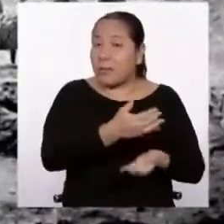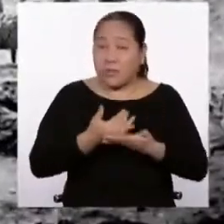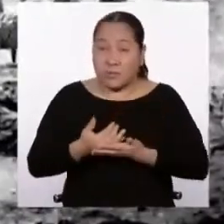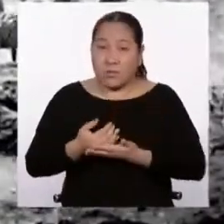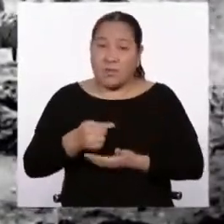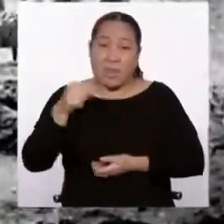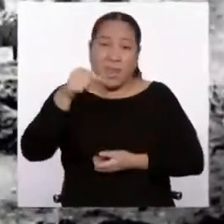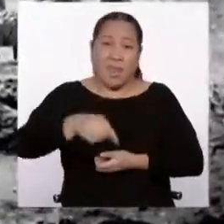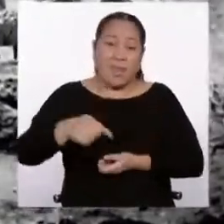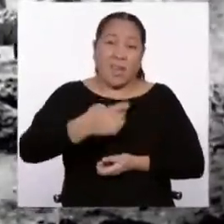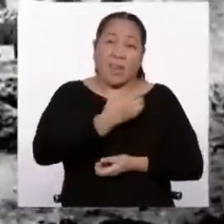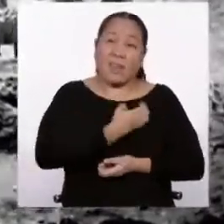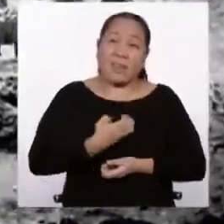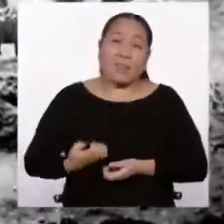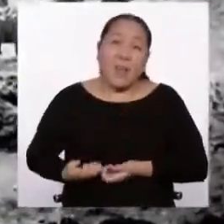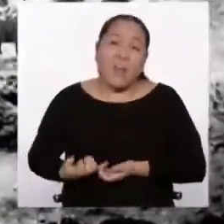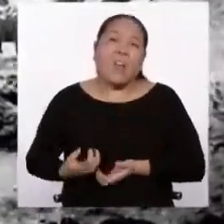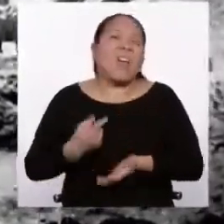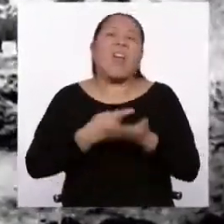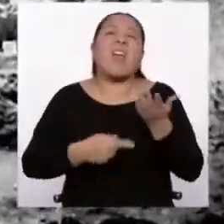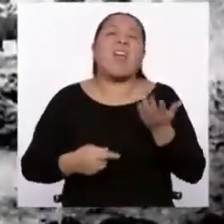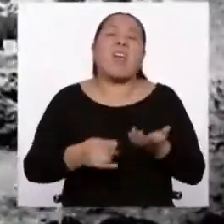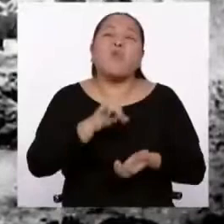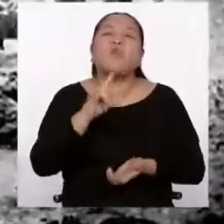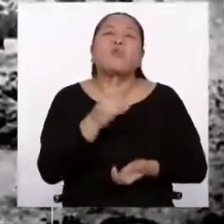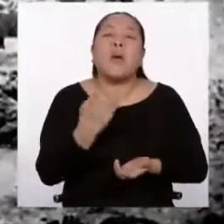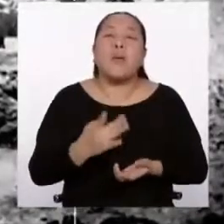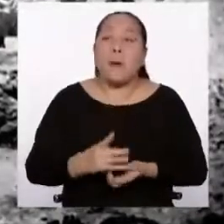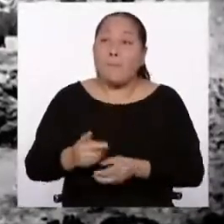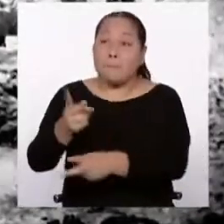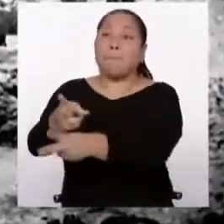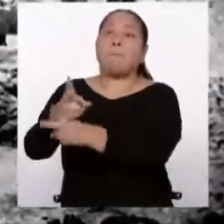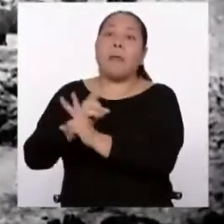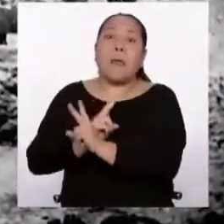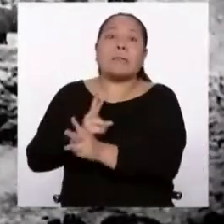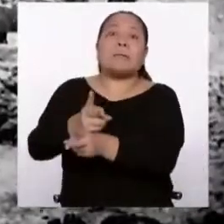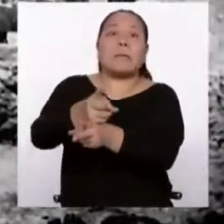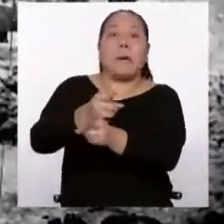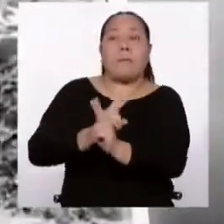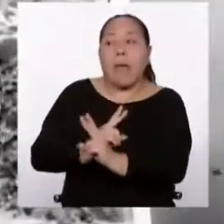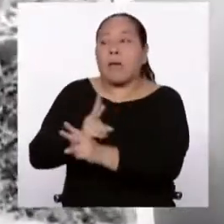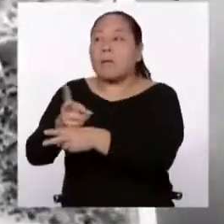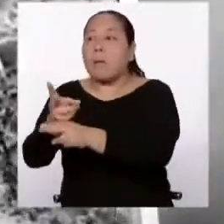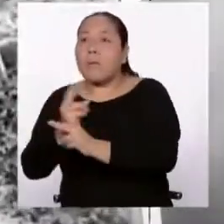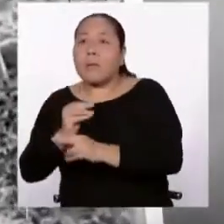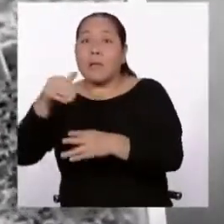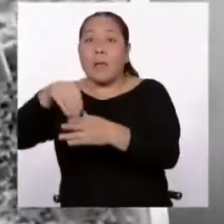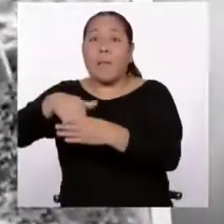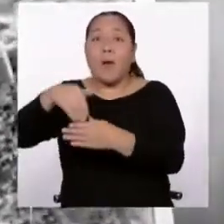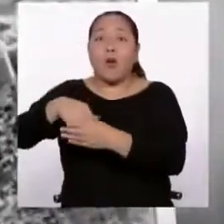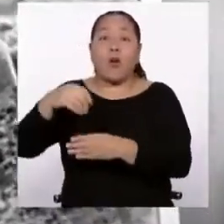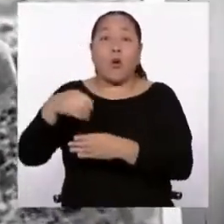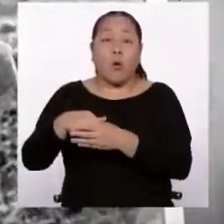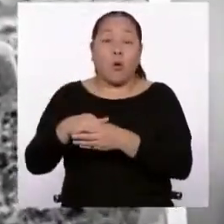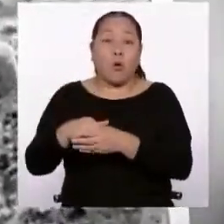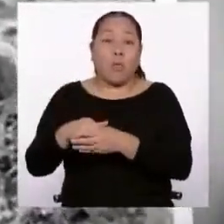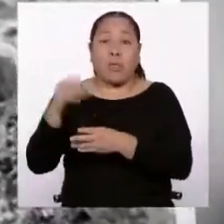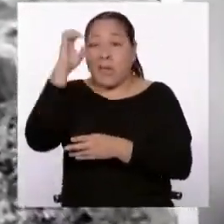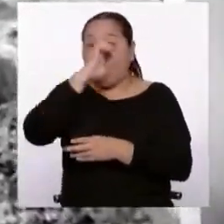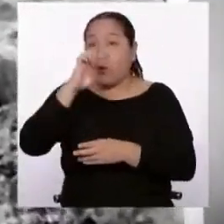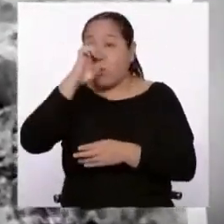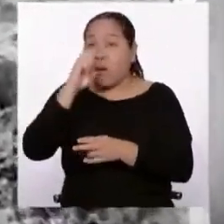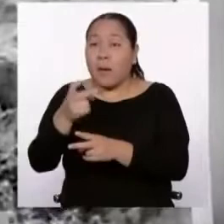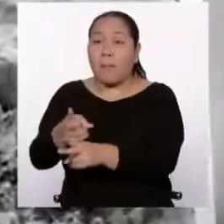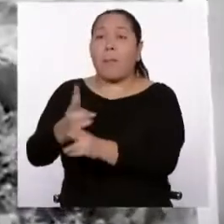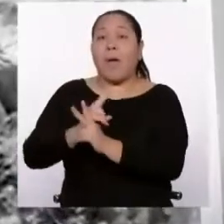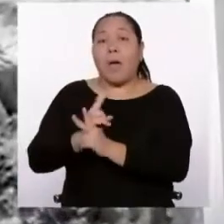peruano, de los préstamos que le hacían los propios consignatarios o la banca europea. Luego este préstamo